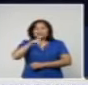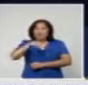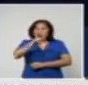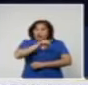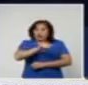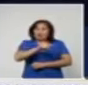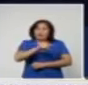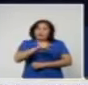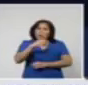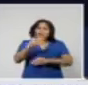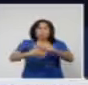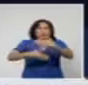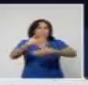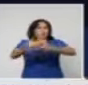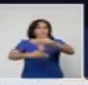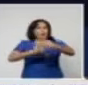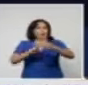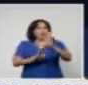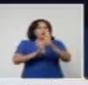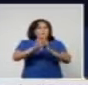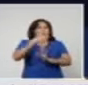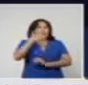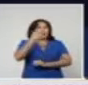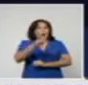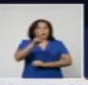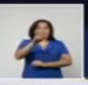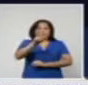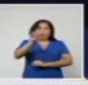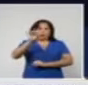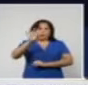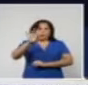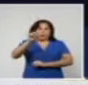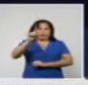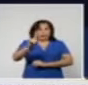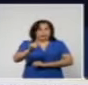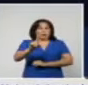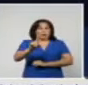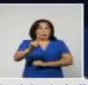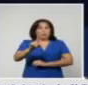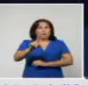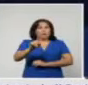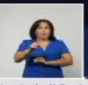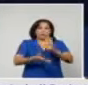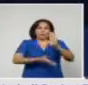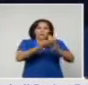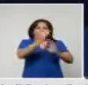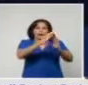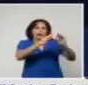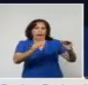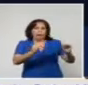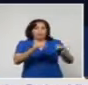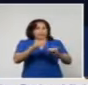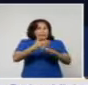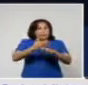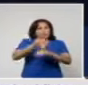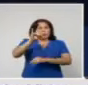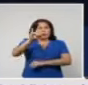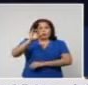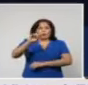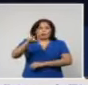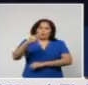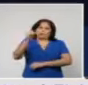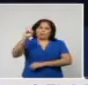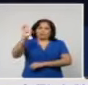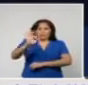una evolución clínica estable, 281 se encuentran de alta, que es el 90,6%.